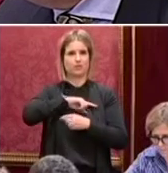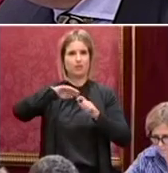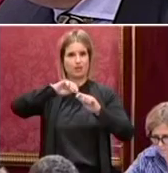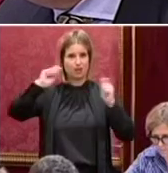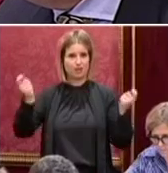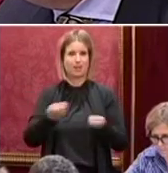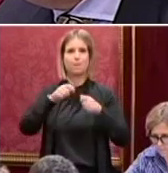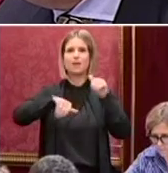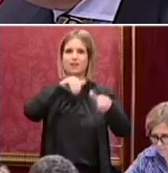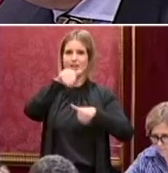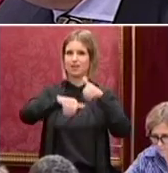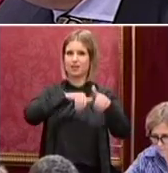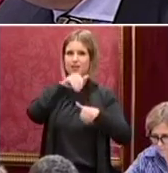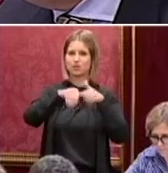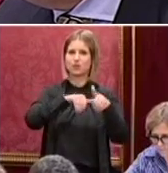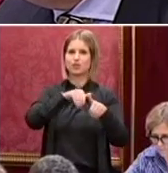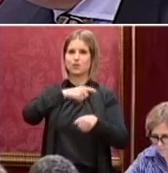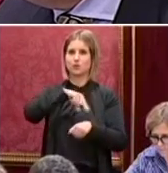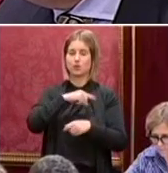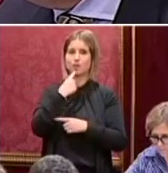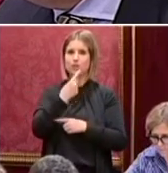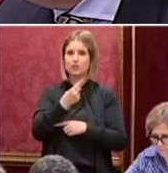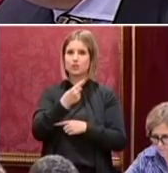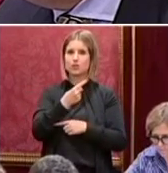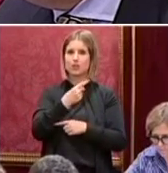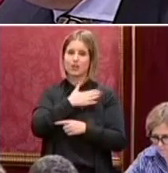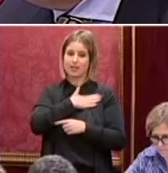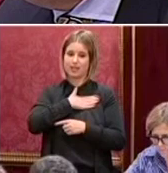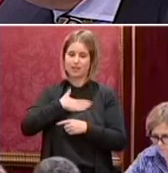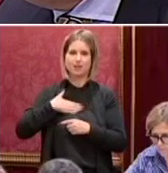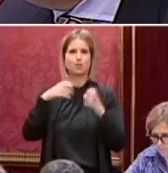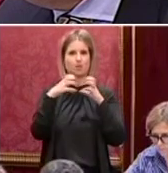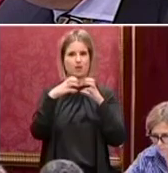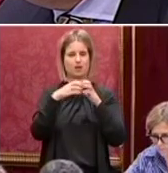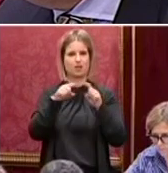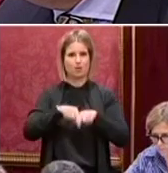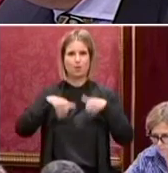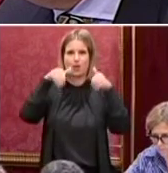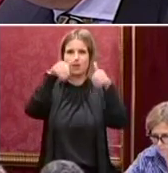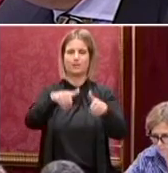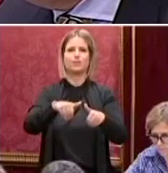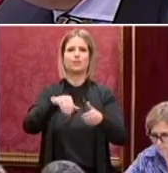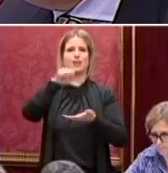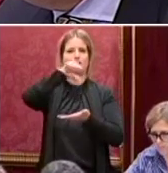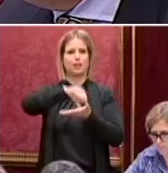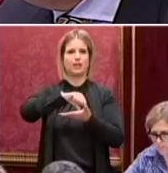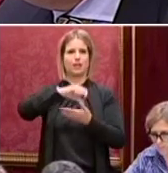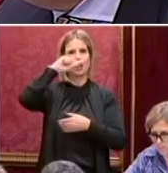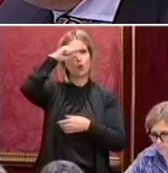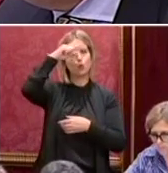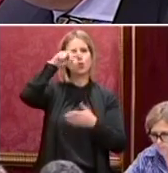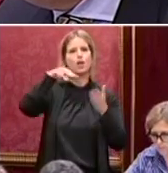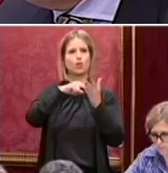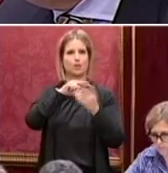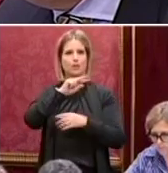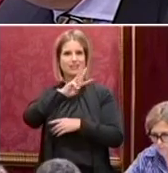campaña electoral hemos vendido que queremos para Granada la capitalidad cultural en el 2031 y también se